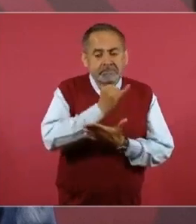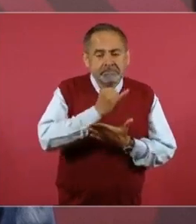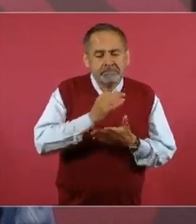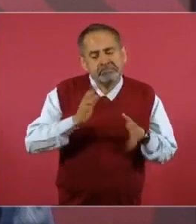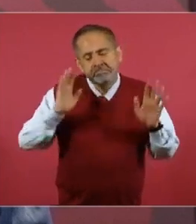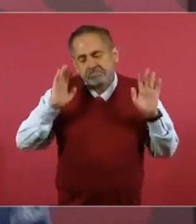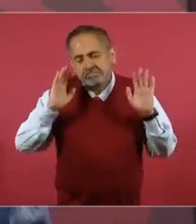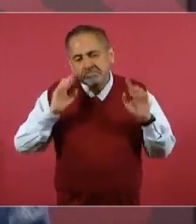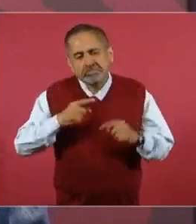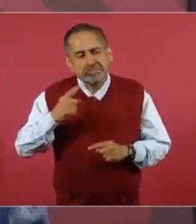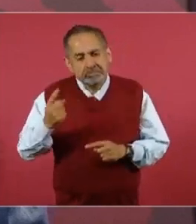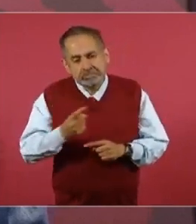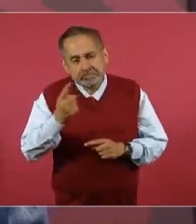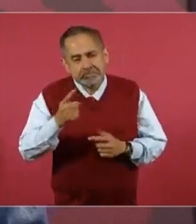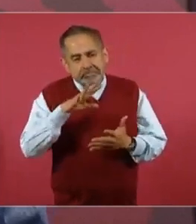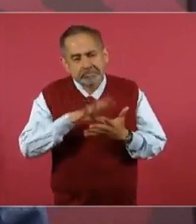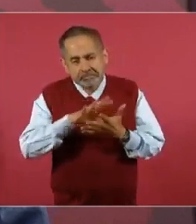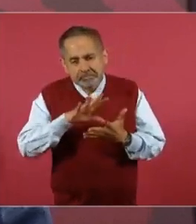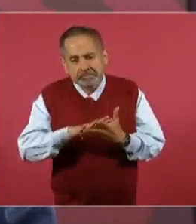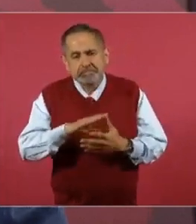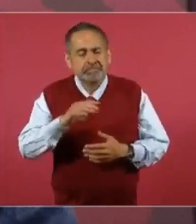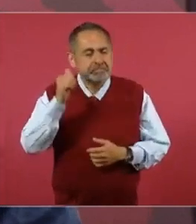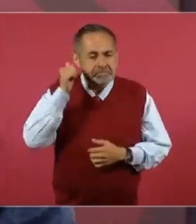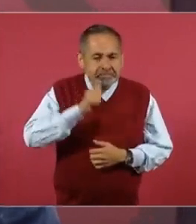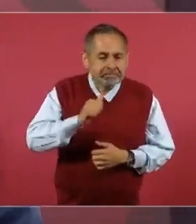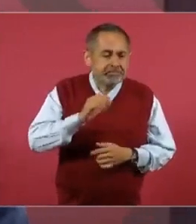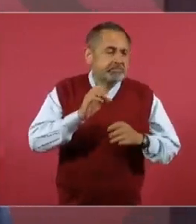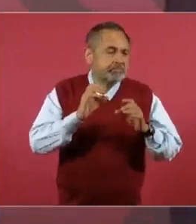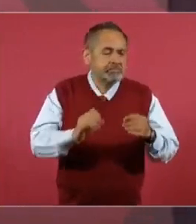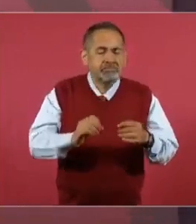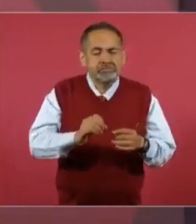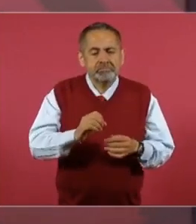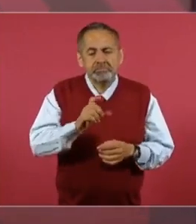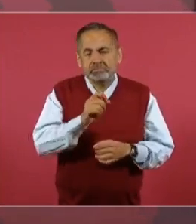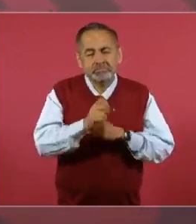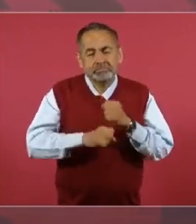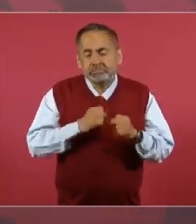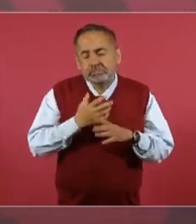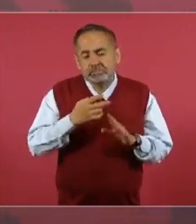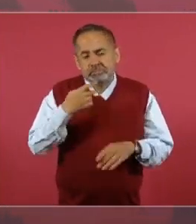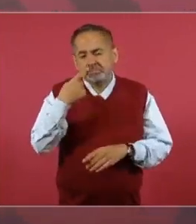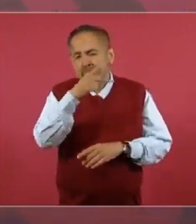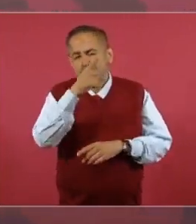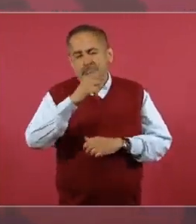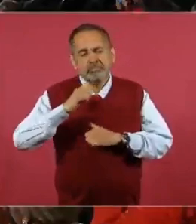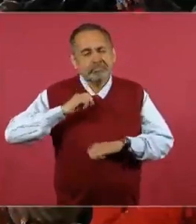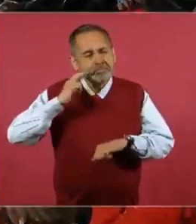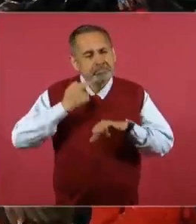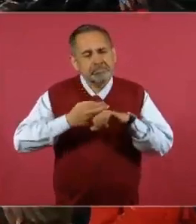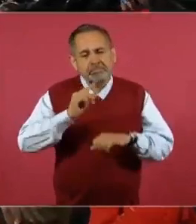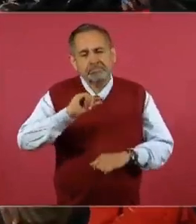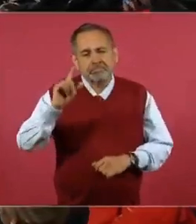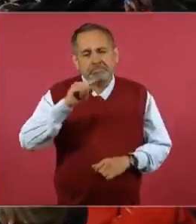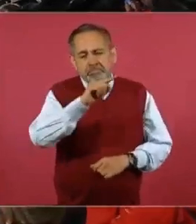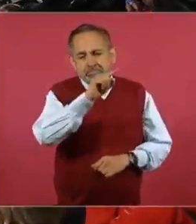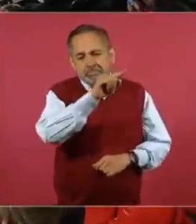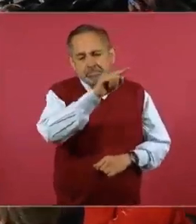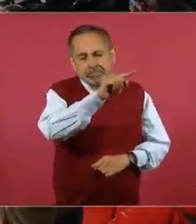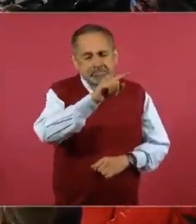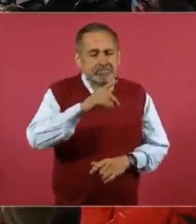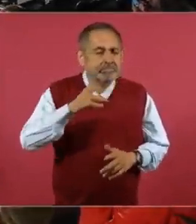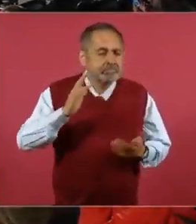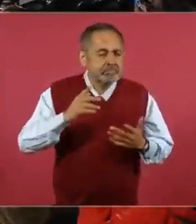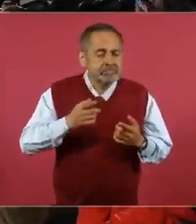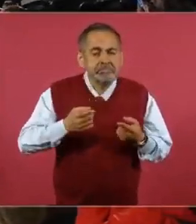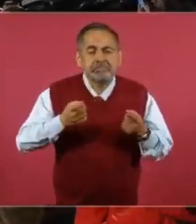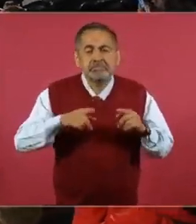asunto no la autoridad tiene que ver este pues el daño